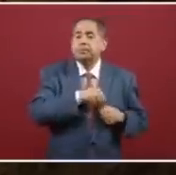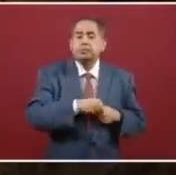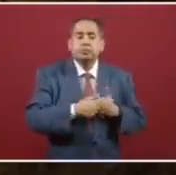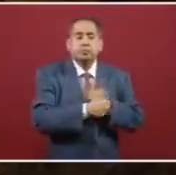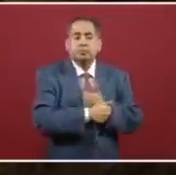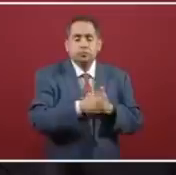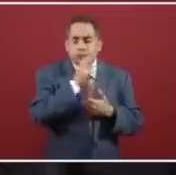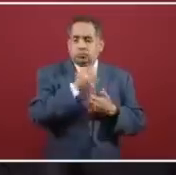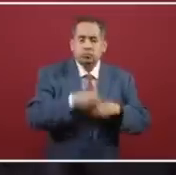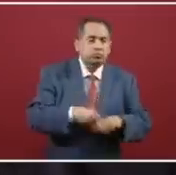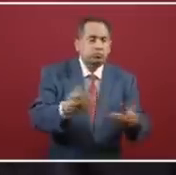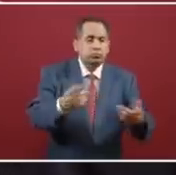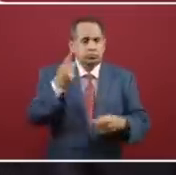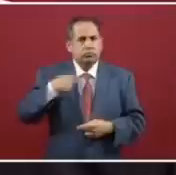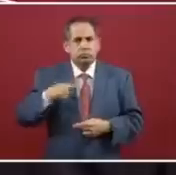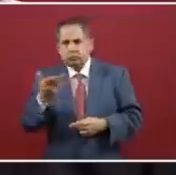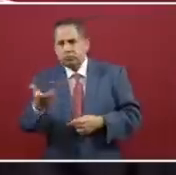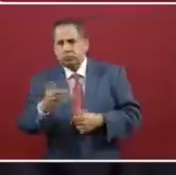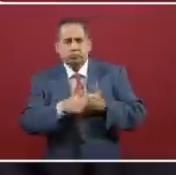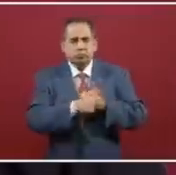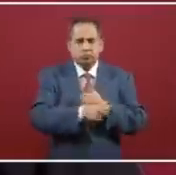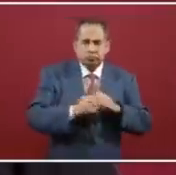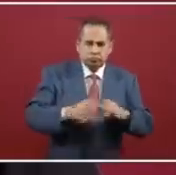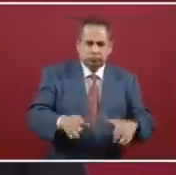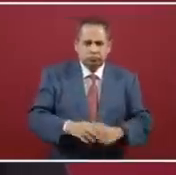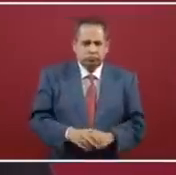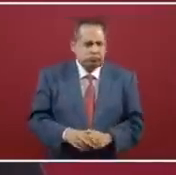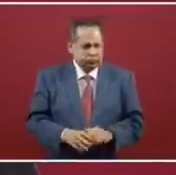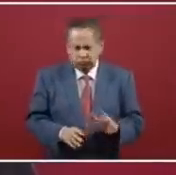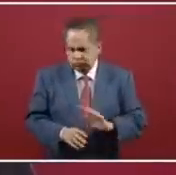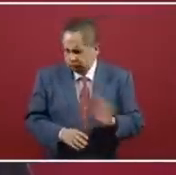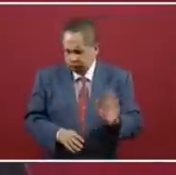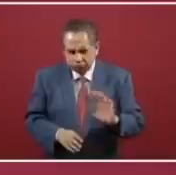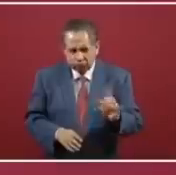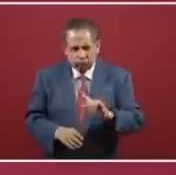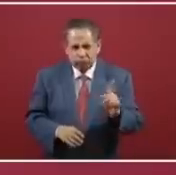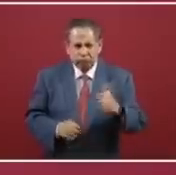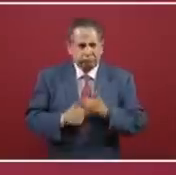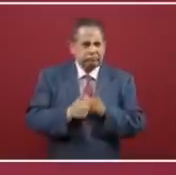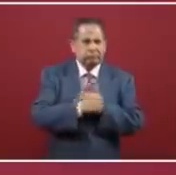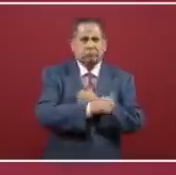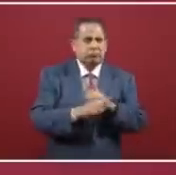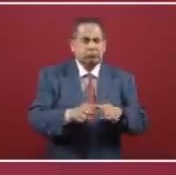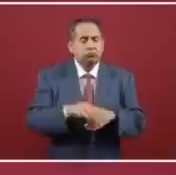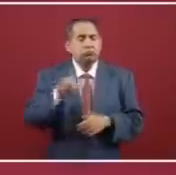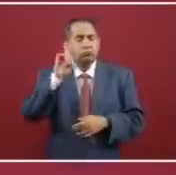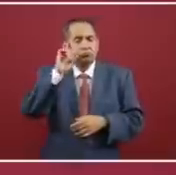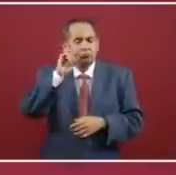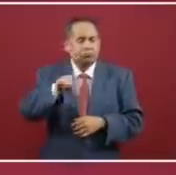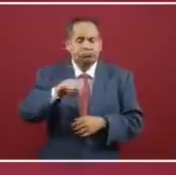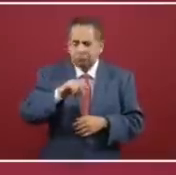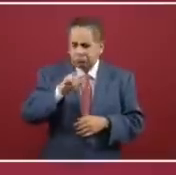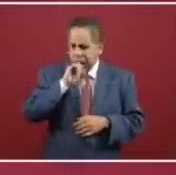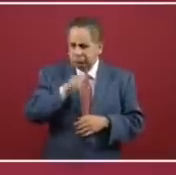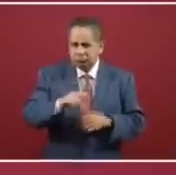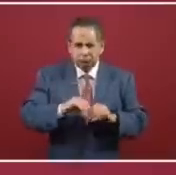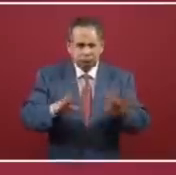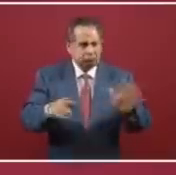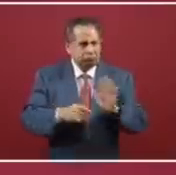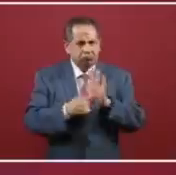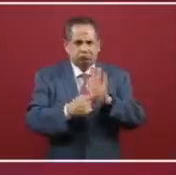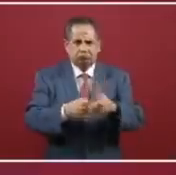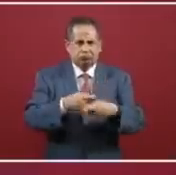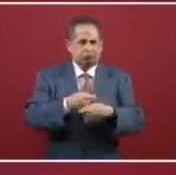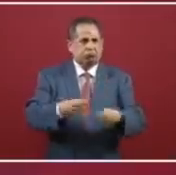contratos cuando un ciudadano solicitó esta información no sé niega nada mañana mismo se